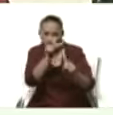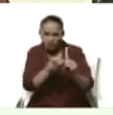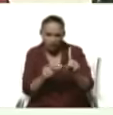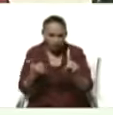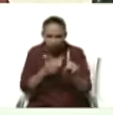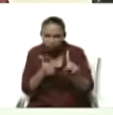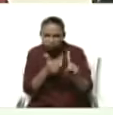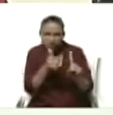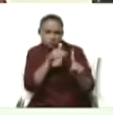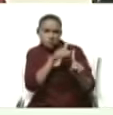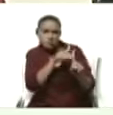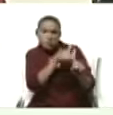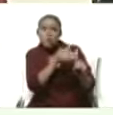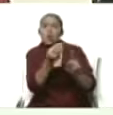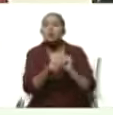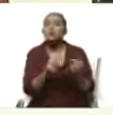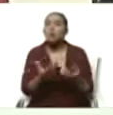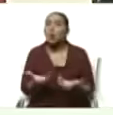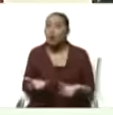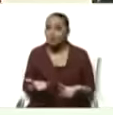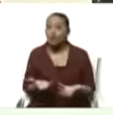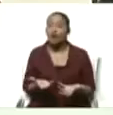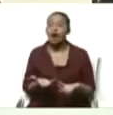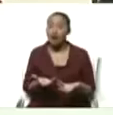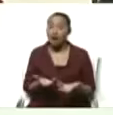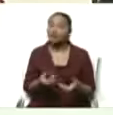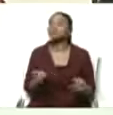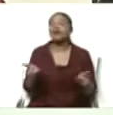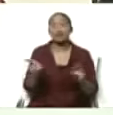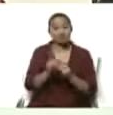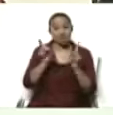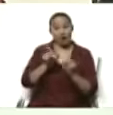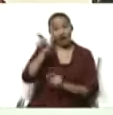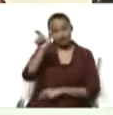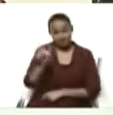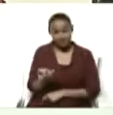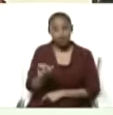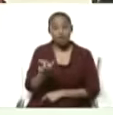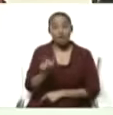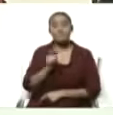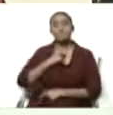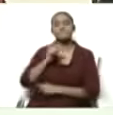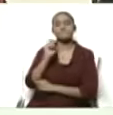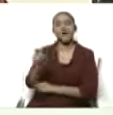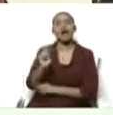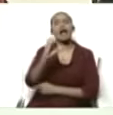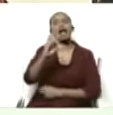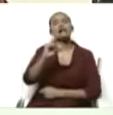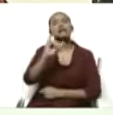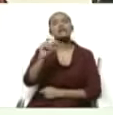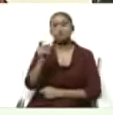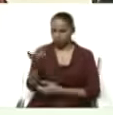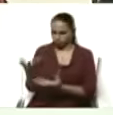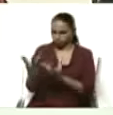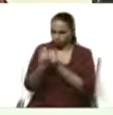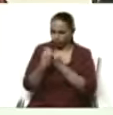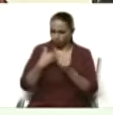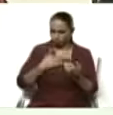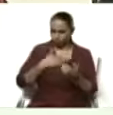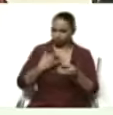y estas son ofertas la misma oferta que le hicieron a Christopher figuera Vente con nosotros y te perdonamos